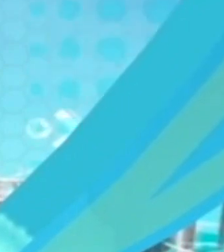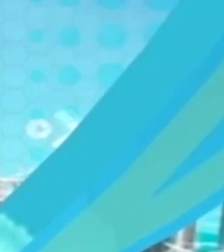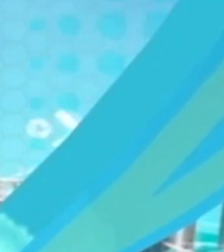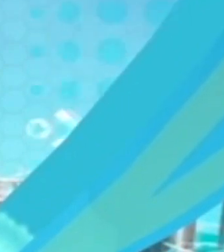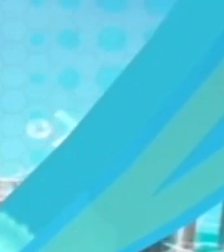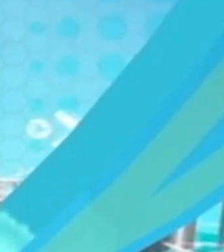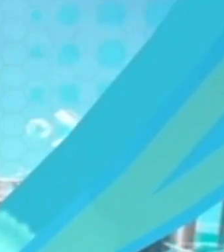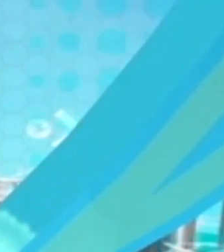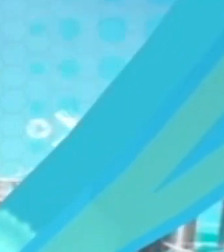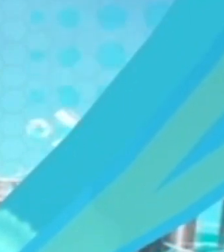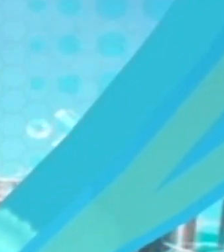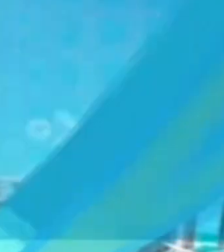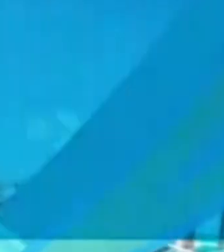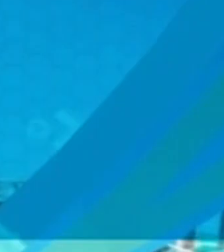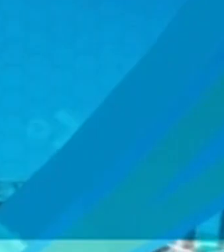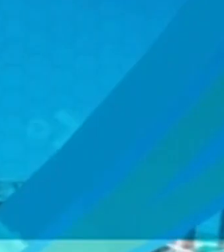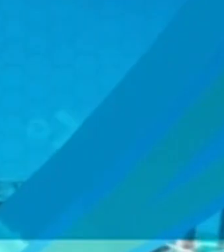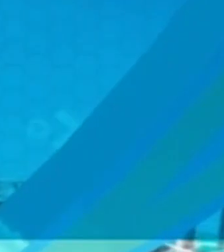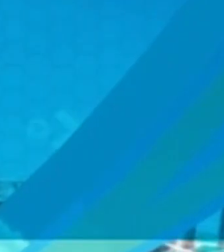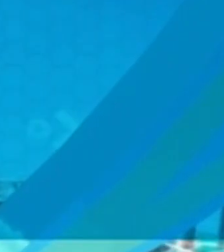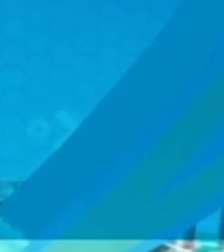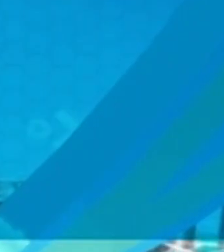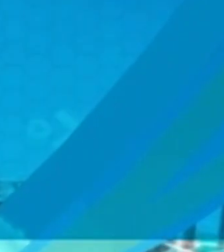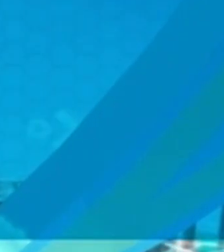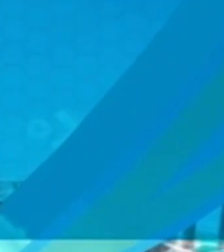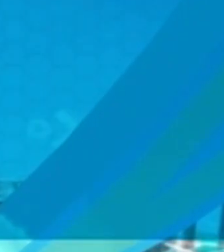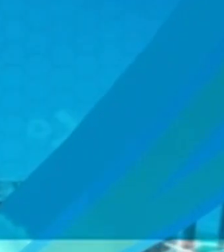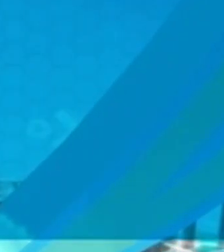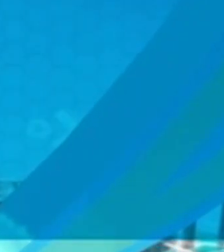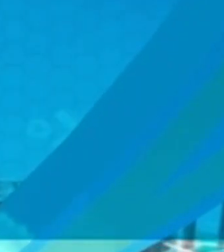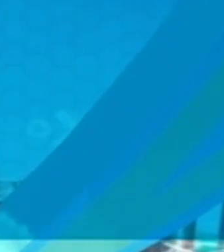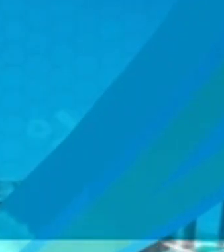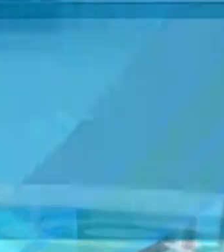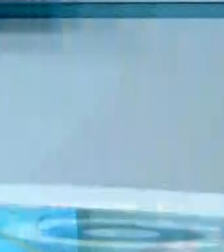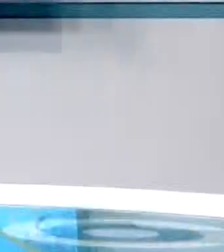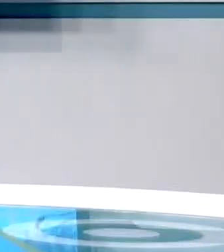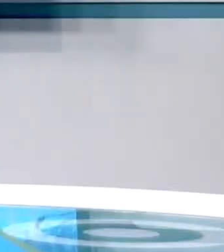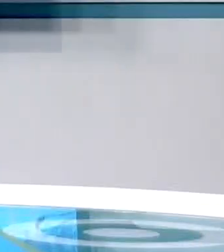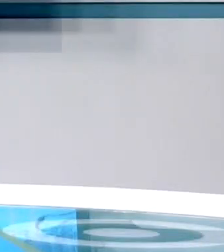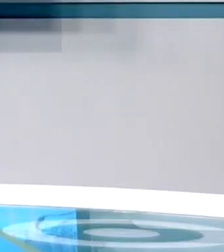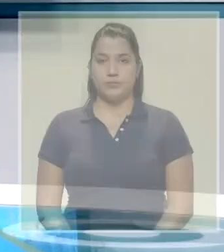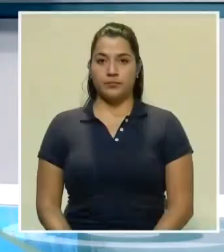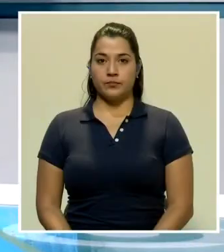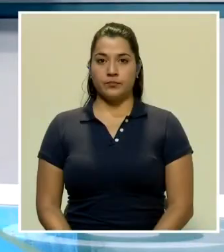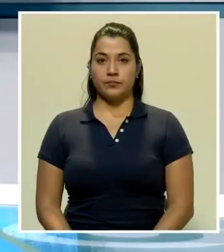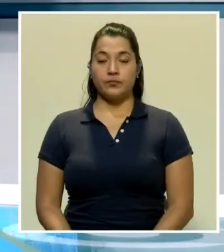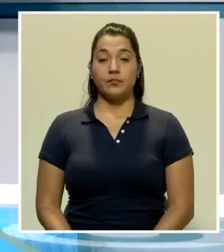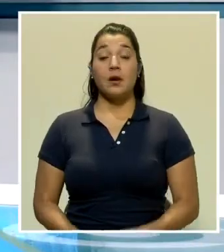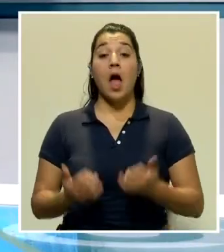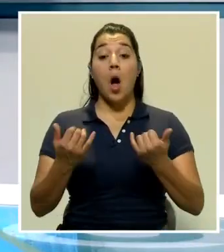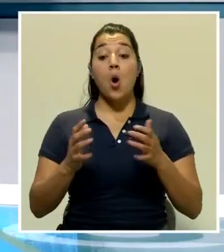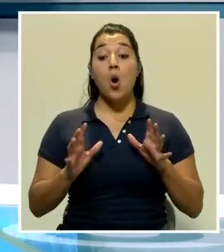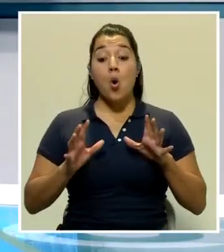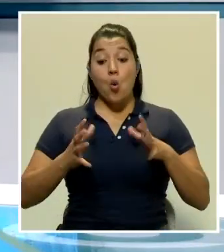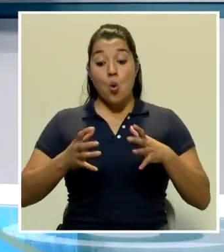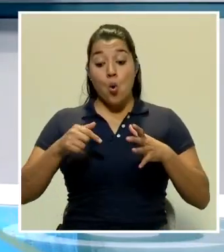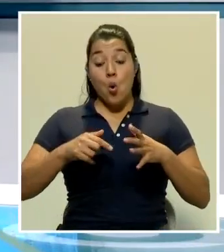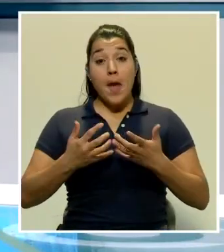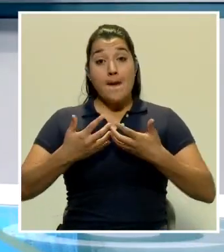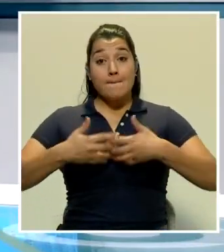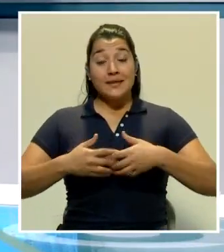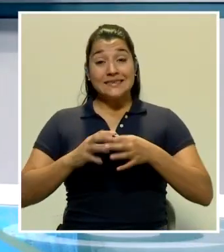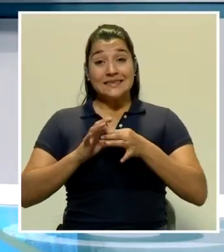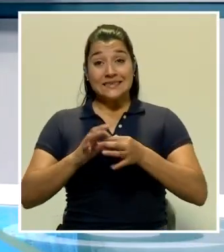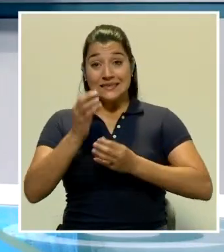Popular Pensiones te presentó la tasa básica pasiva. Y la Cámara de la Industria